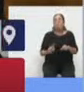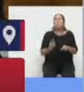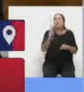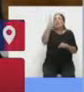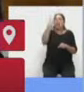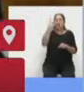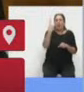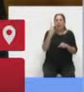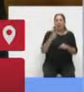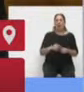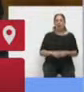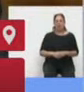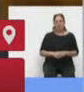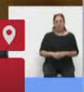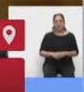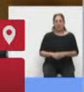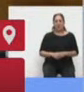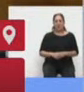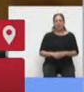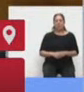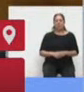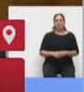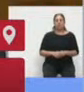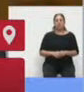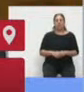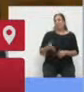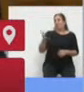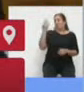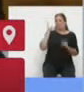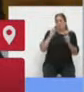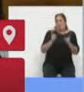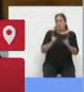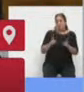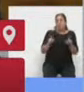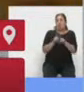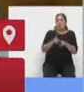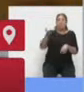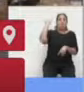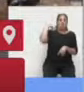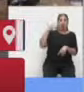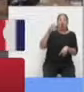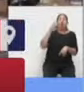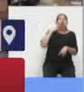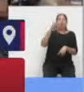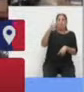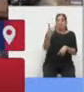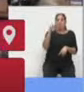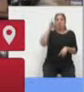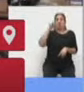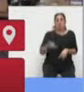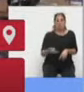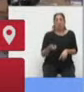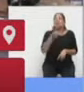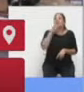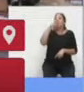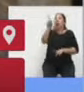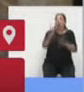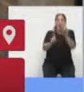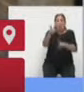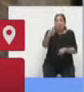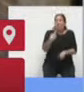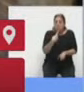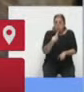que están tratando de sacar estos bonos de alguna manera, que serían bonos del Estado